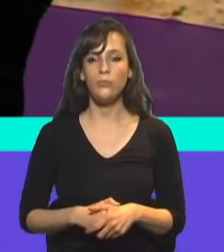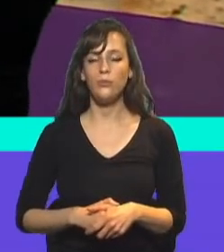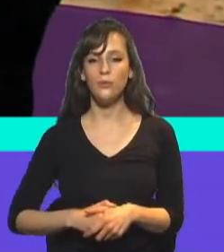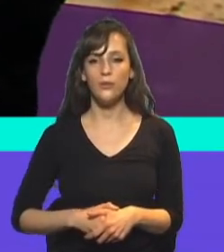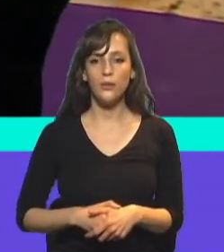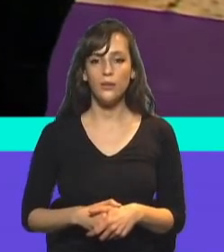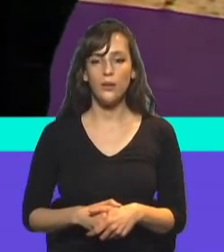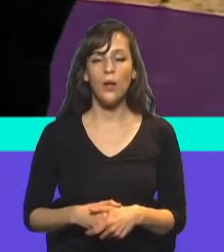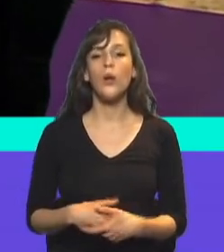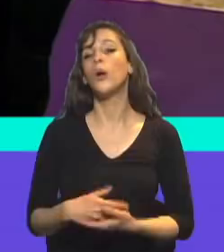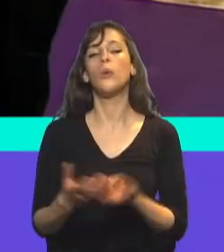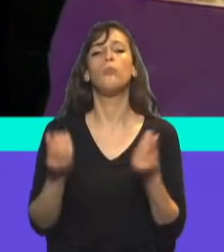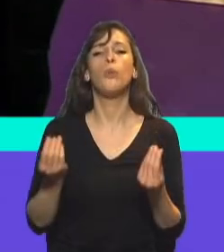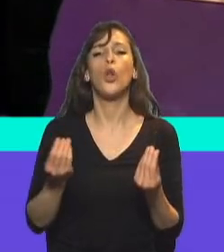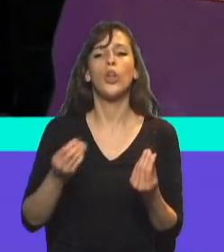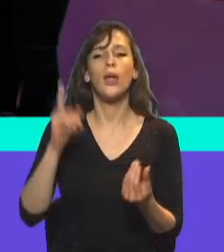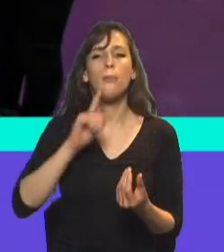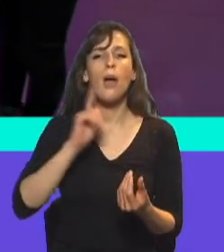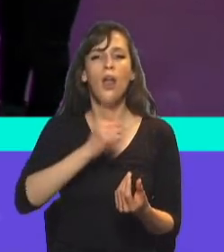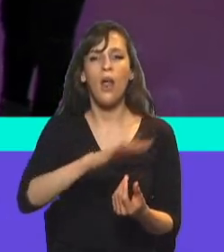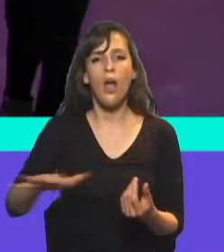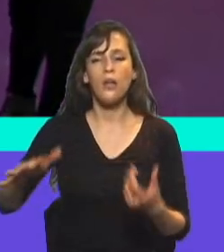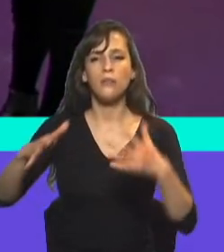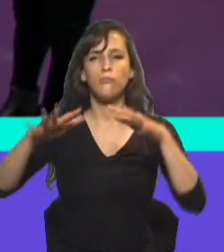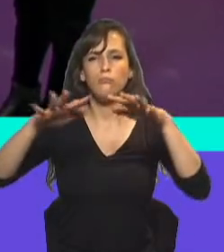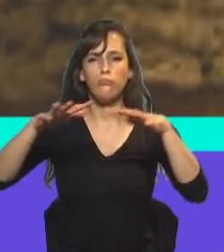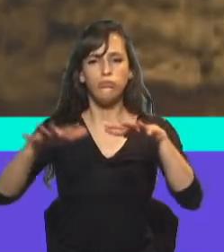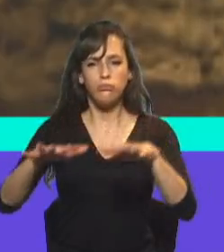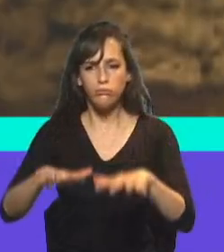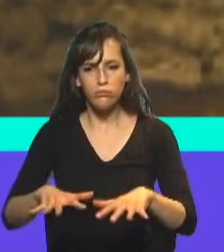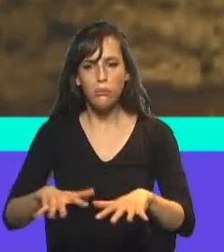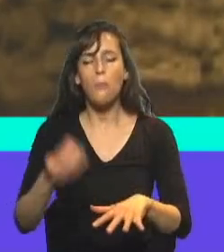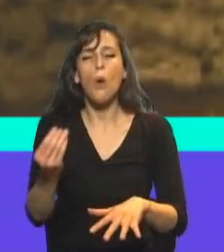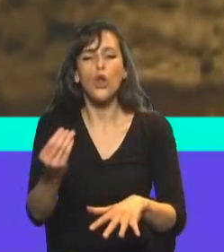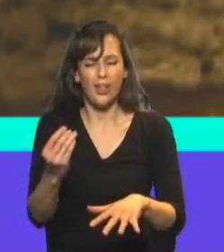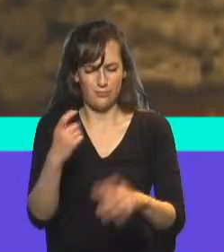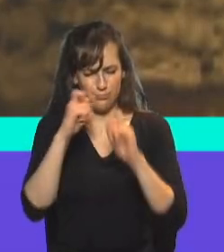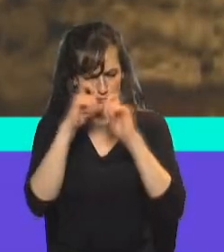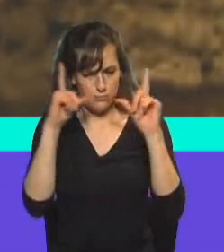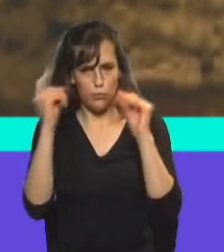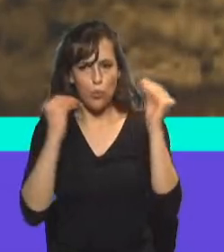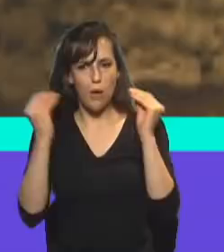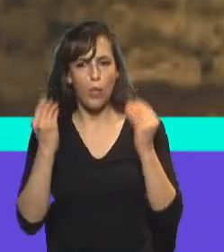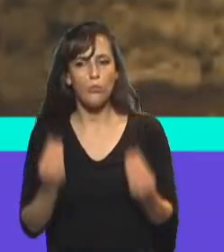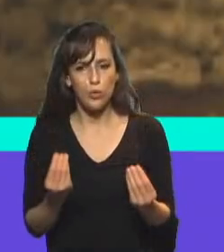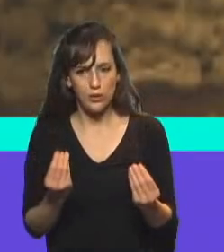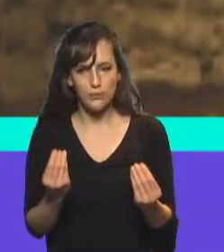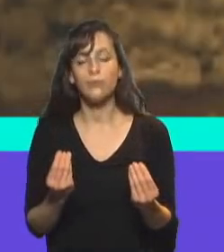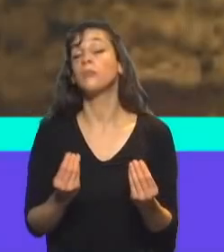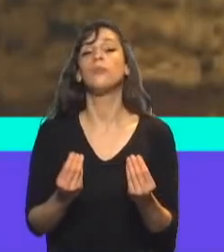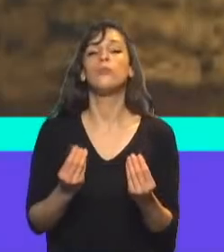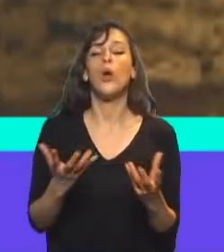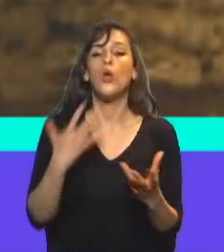bueno, ¿por qué esta bajada preocupa especialmente? Como decía entonces, esta bajada, primero no se sabe cuáles son las posibilidades del río para recuperarse. Luego,